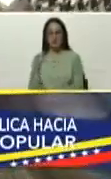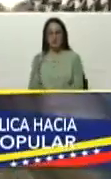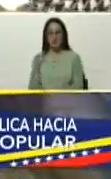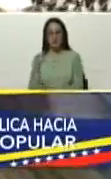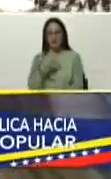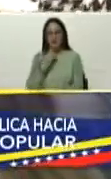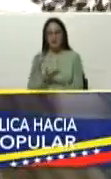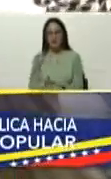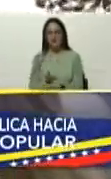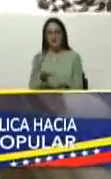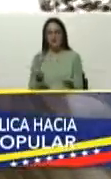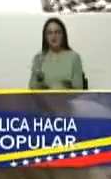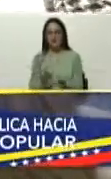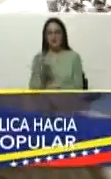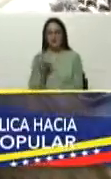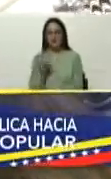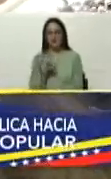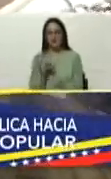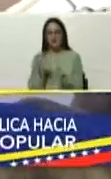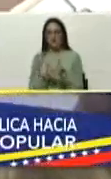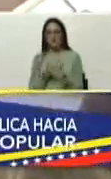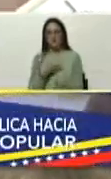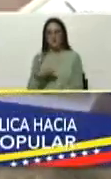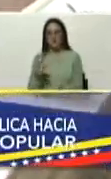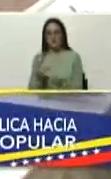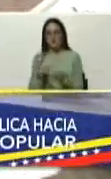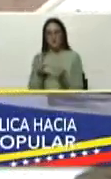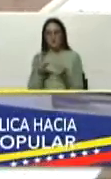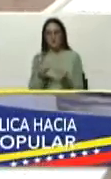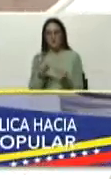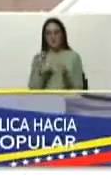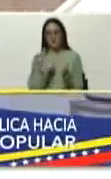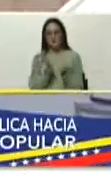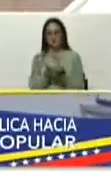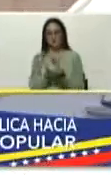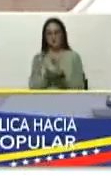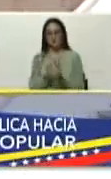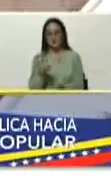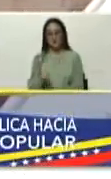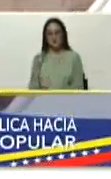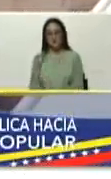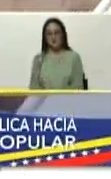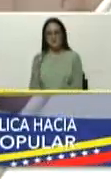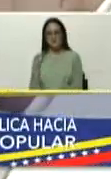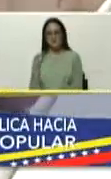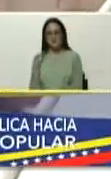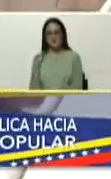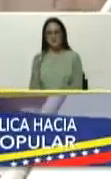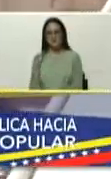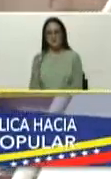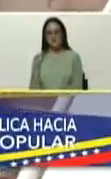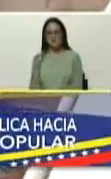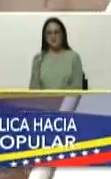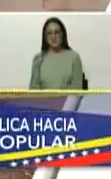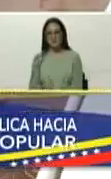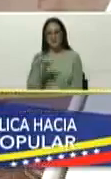Asensio, segunda vicepresidenta de la Comisión Permanente de Ecosocialismo también. Está Liliana